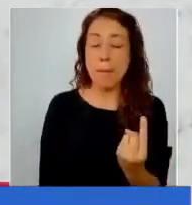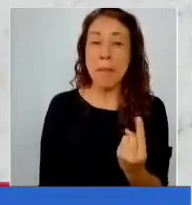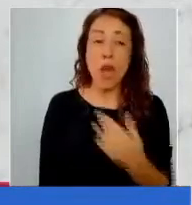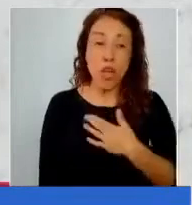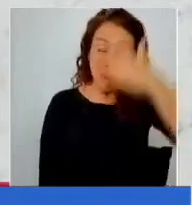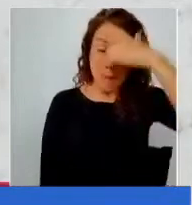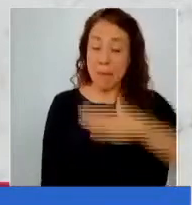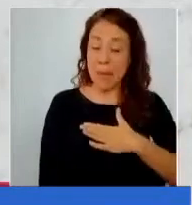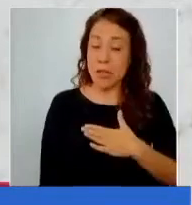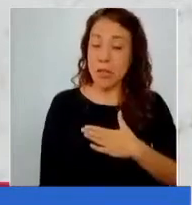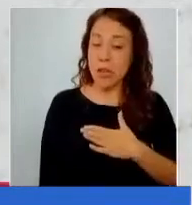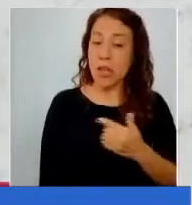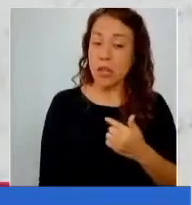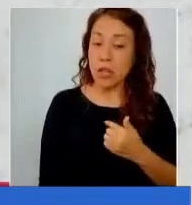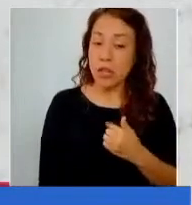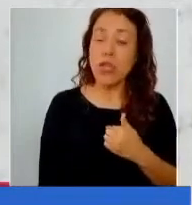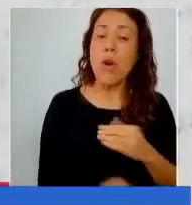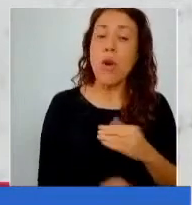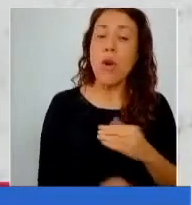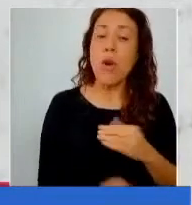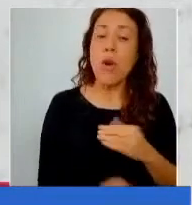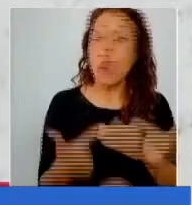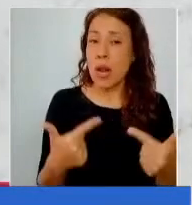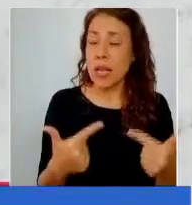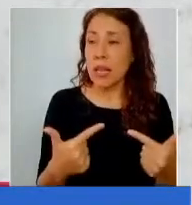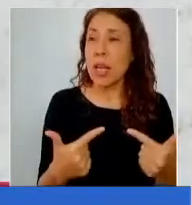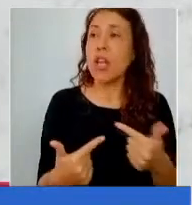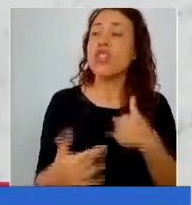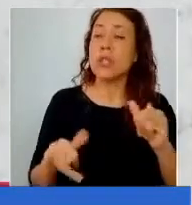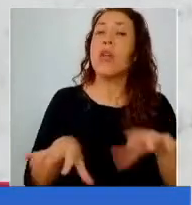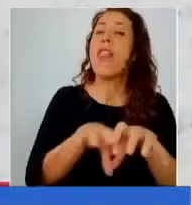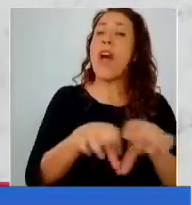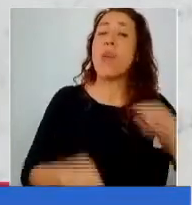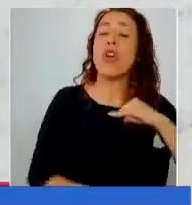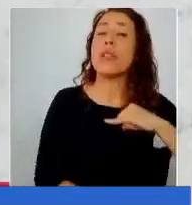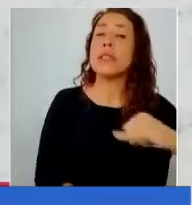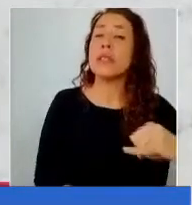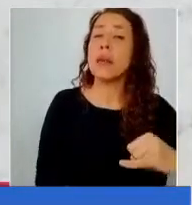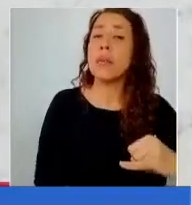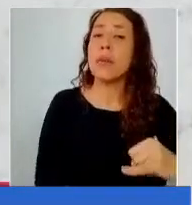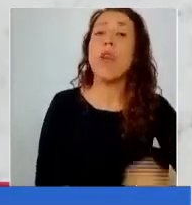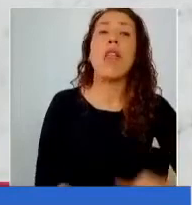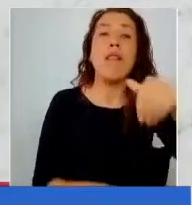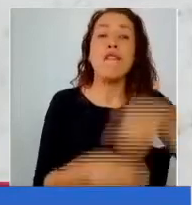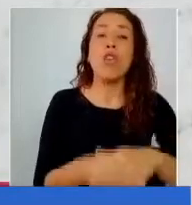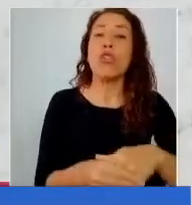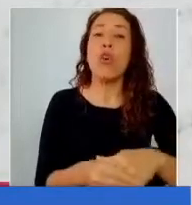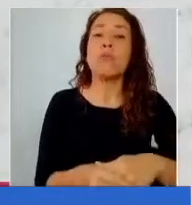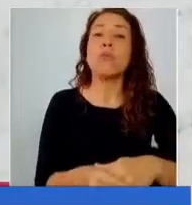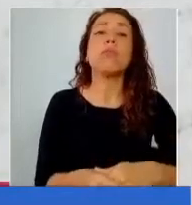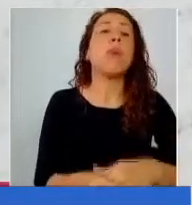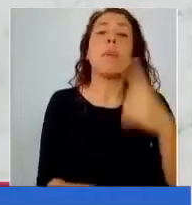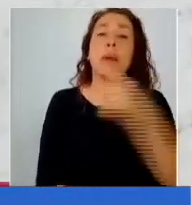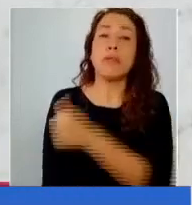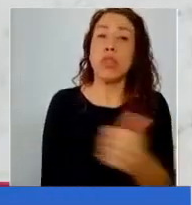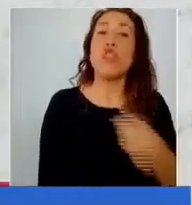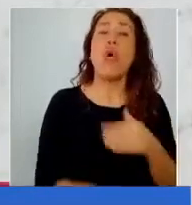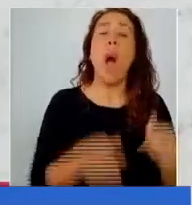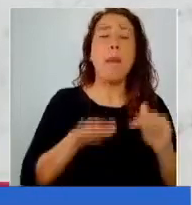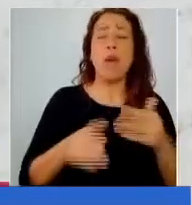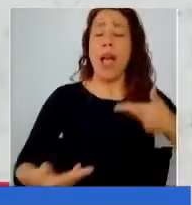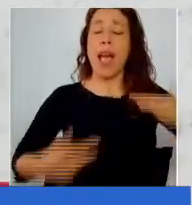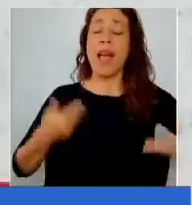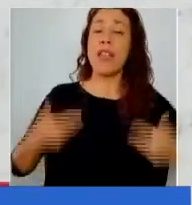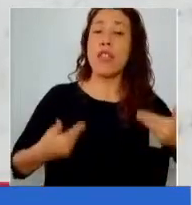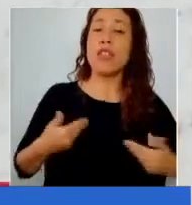voy a ir un tema político he sido partidario siempre del sufragio universal por eso apoyé con entusiasmo la aprobación